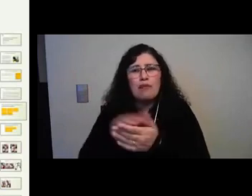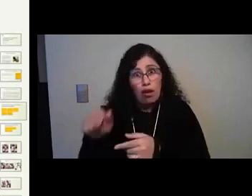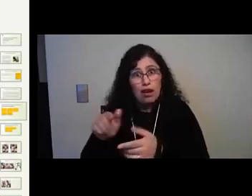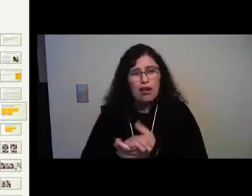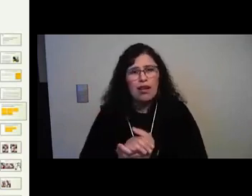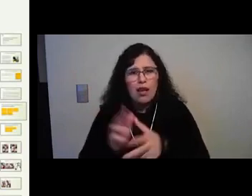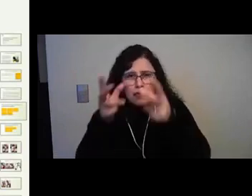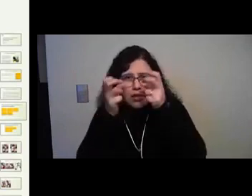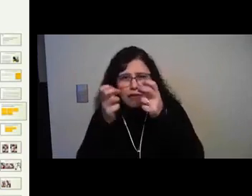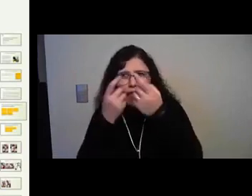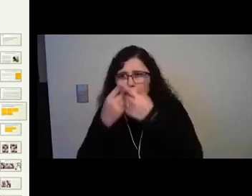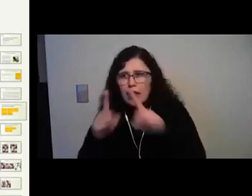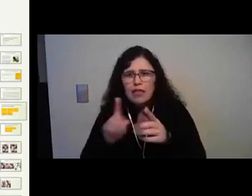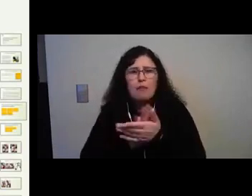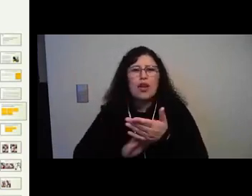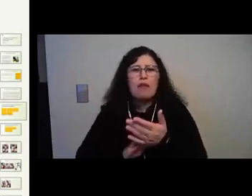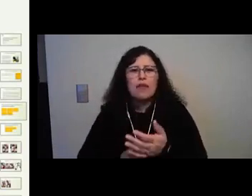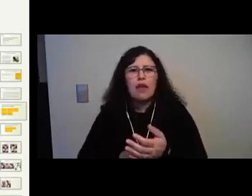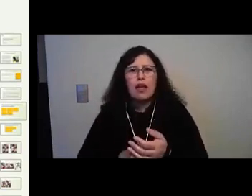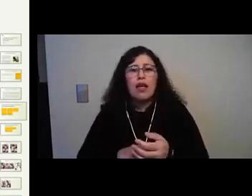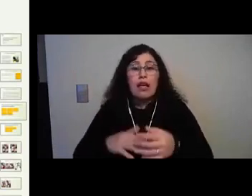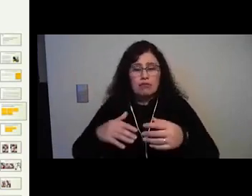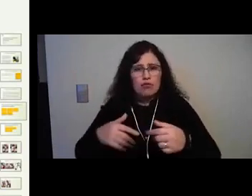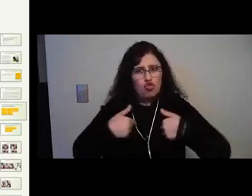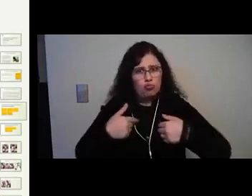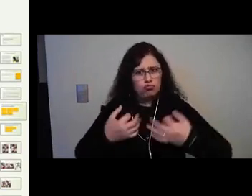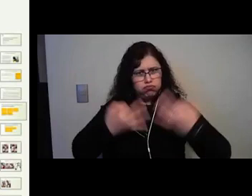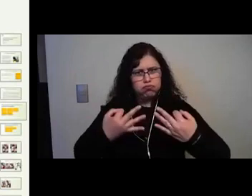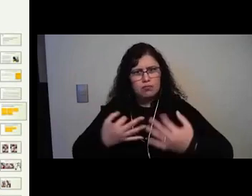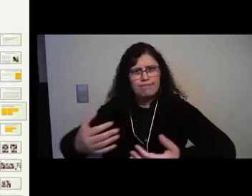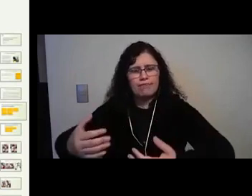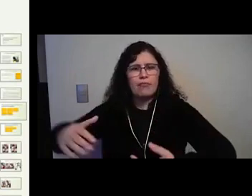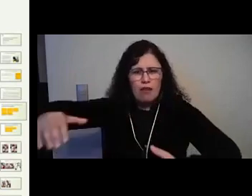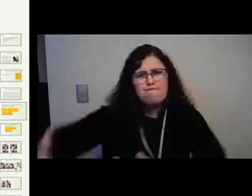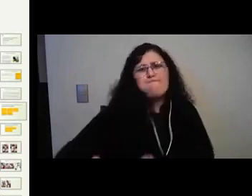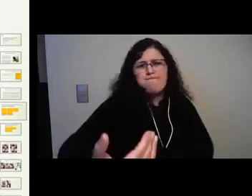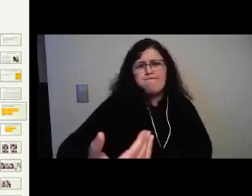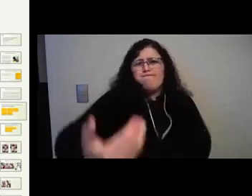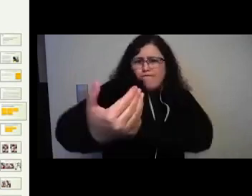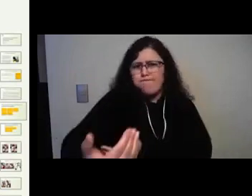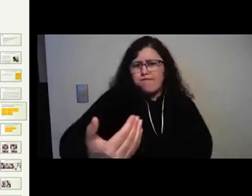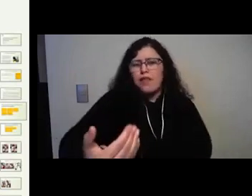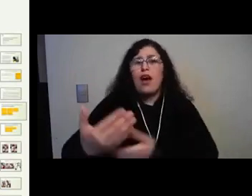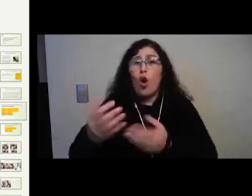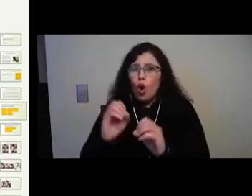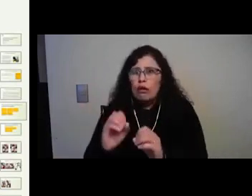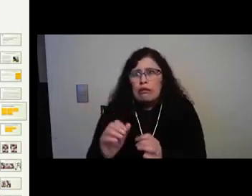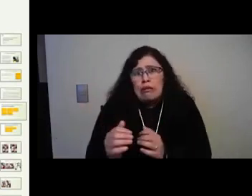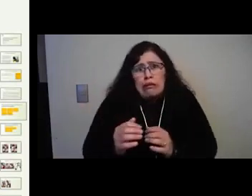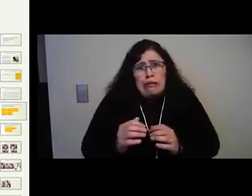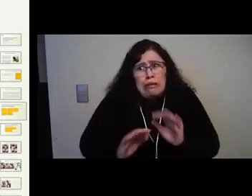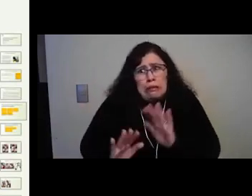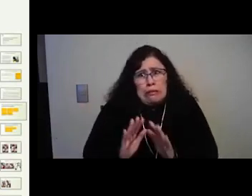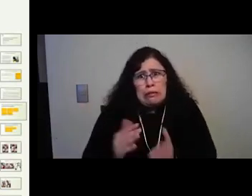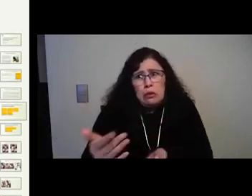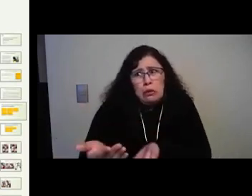va a percibir diferente si usted lo toma con fuerza, con seguridad, ¿cierto? Le coloca la mano en la espalda y lo tira, ¿ya? Al que si usted lo toma con cuidado,